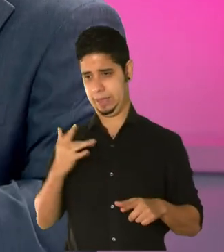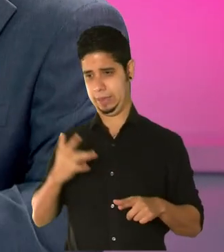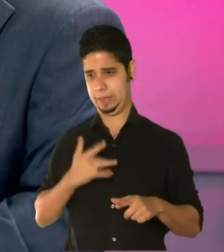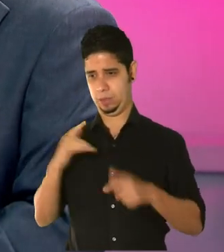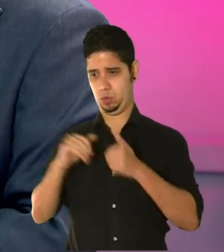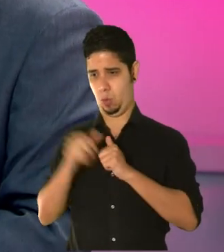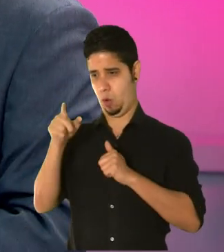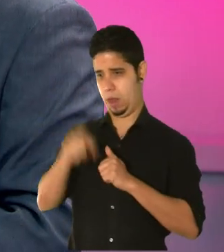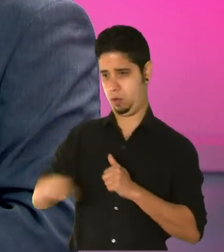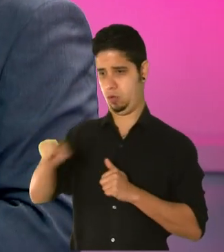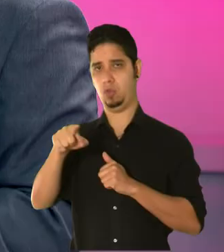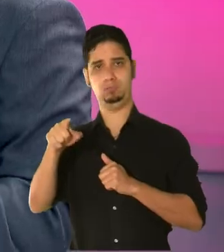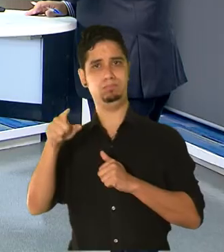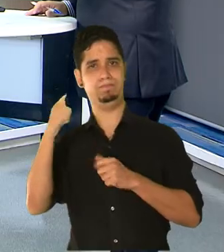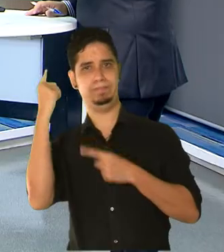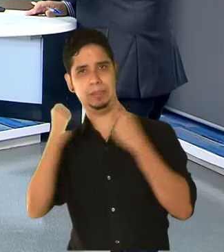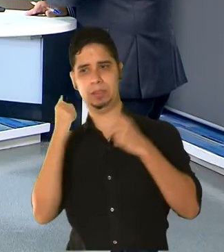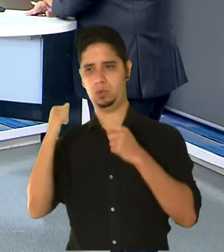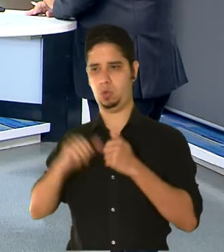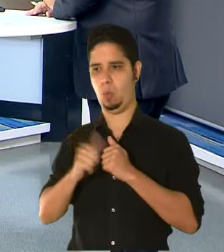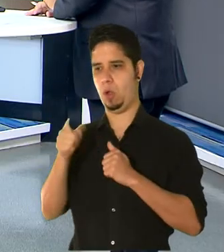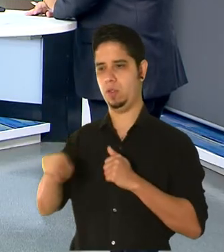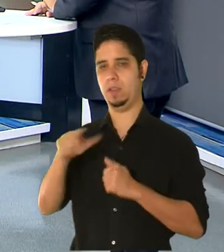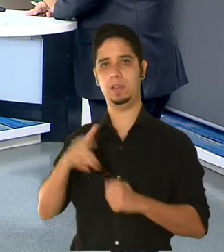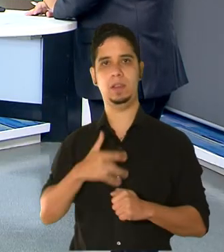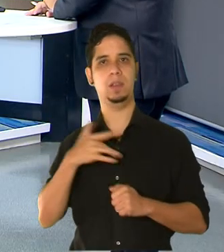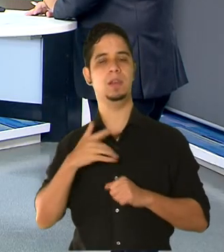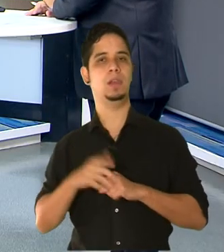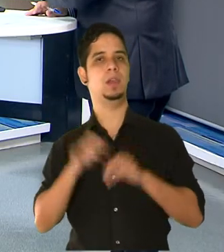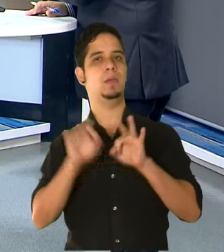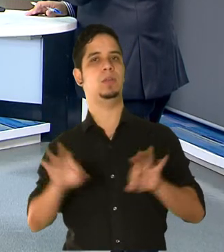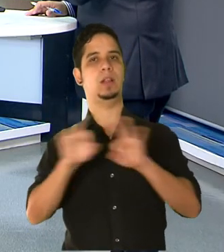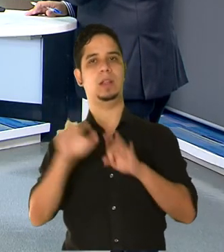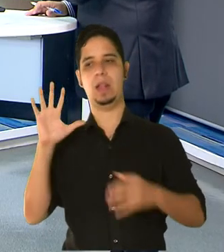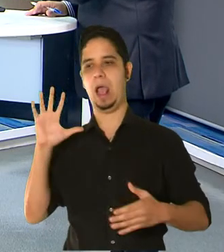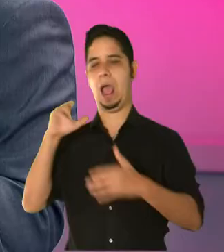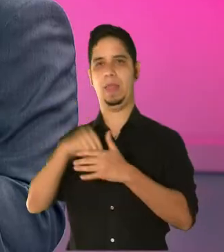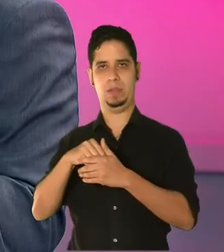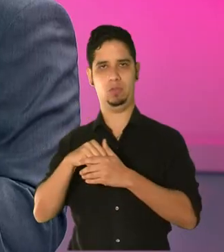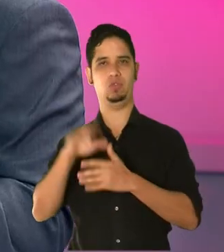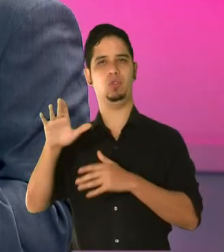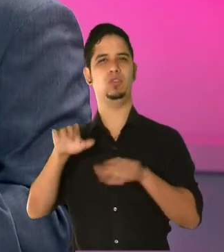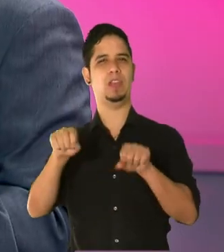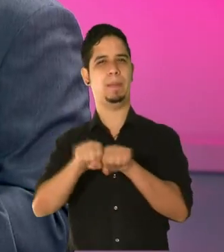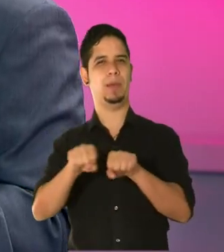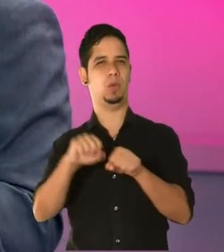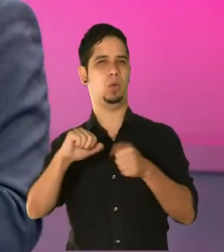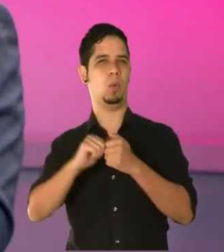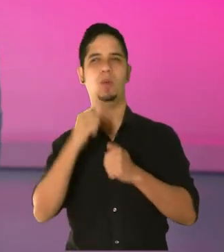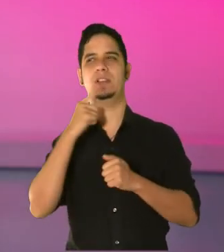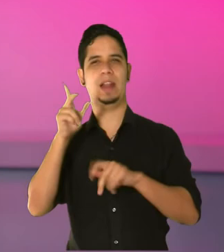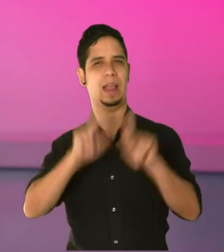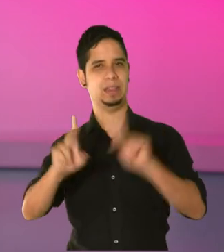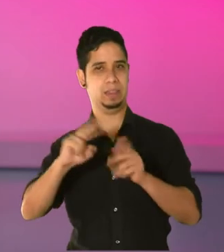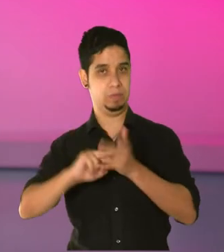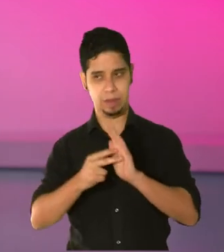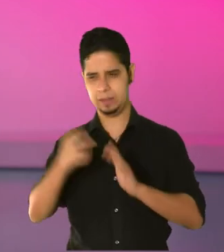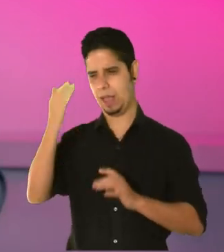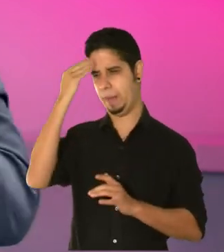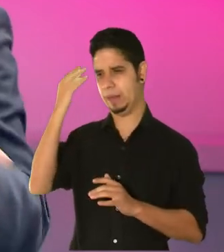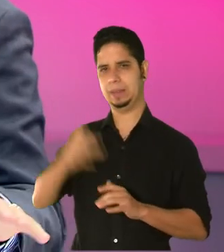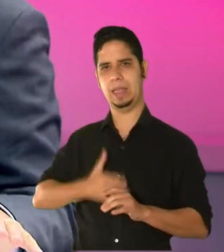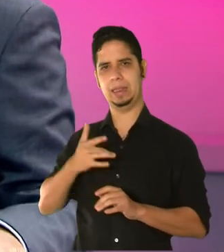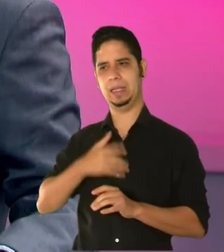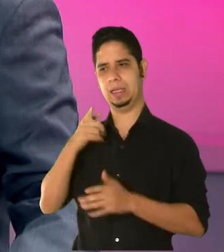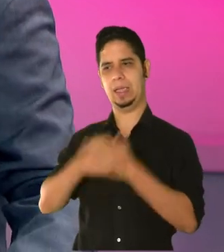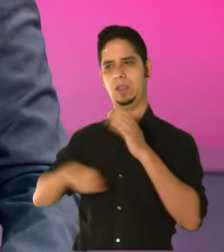comerciantes que está el dinero como dicen en el barrio los zapatos de esos empresarios y esos bs 20 a 25 por ciento 15 g a veces el que más servicios pero